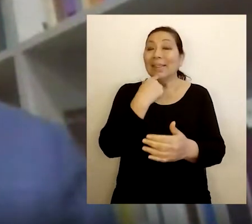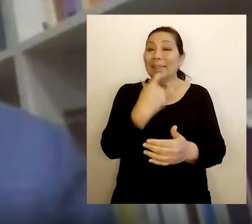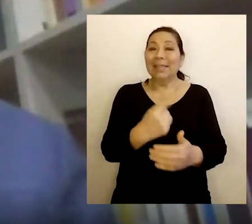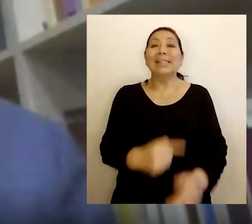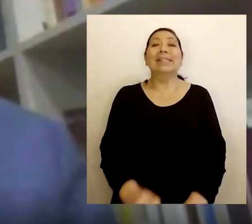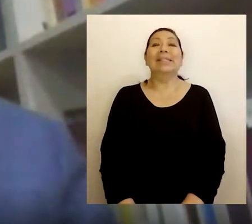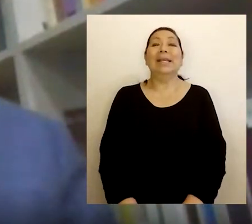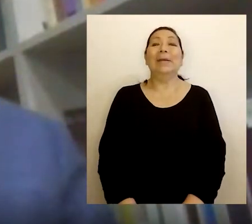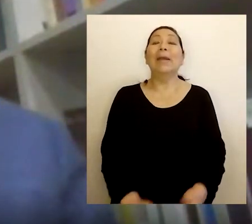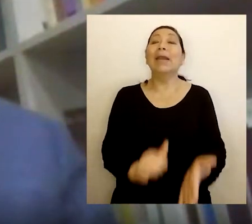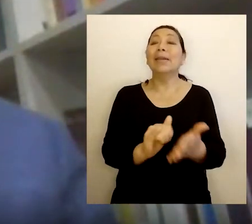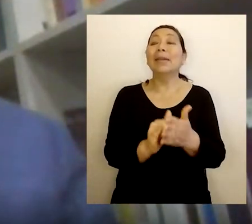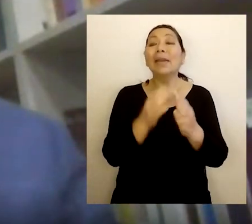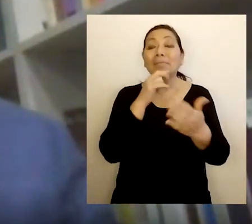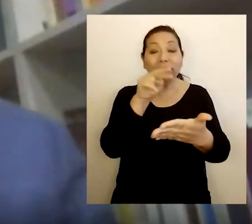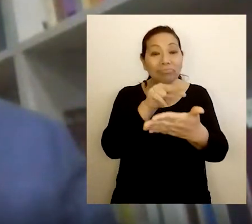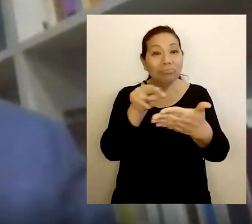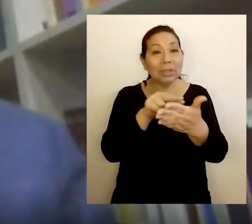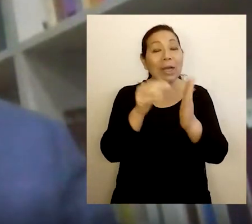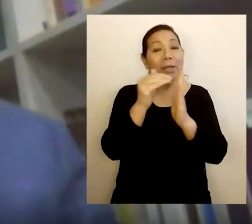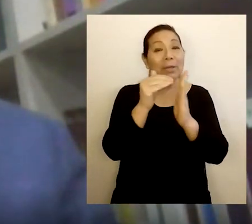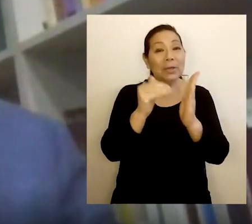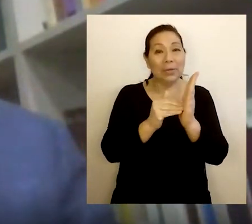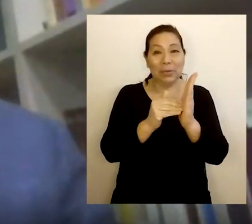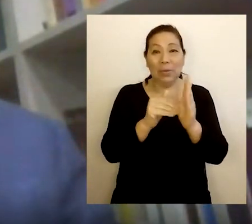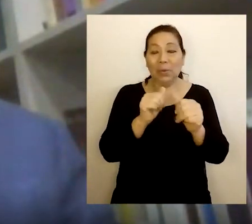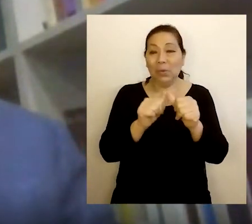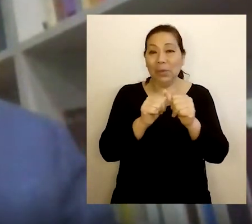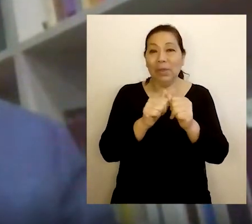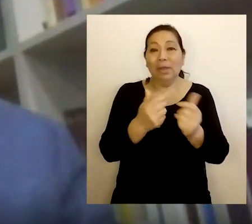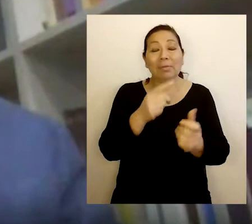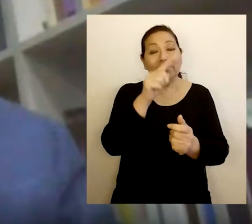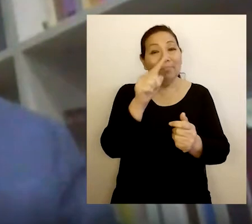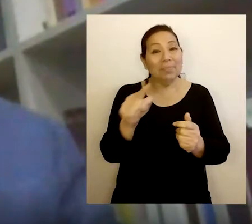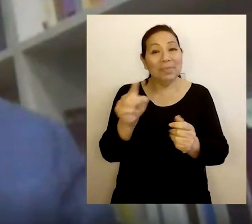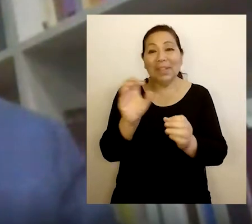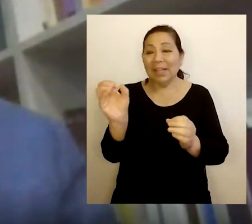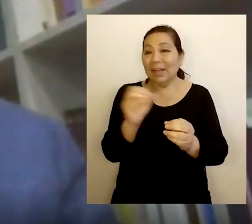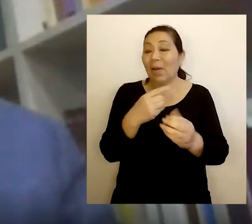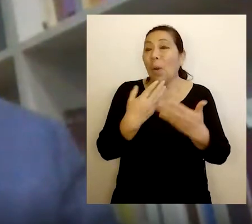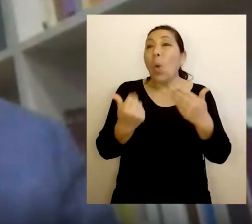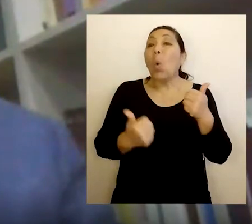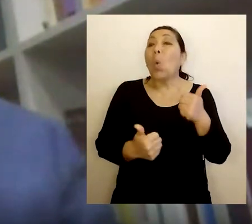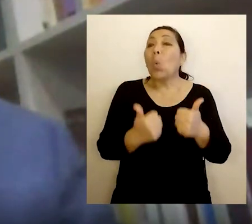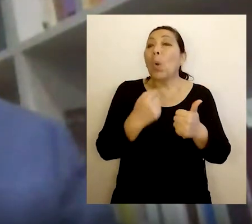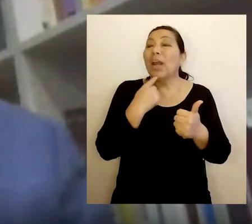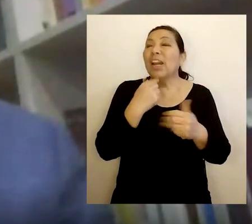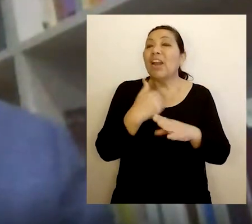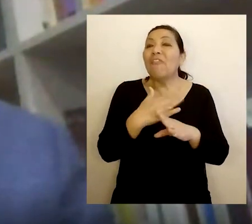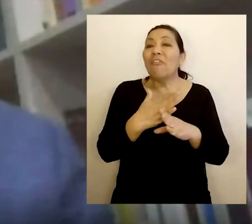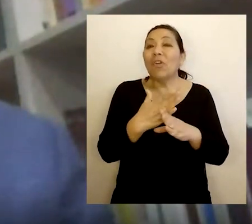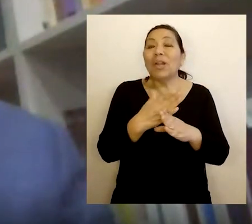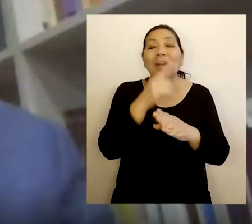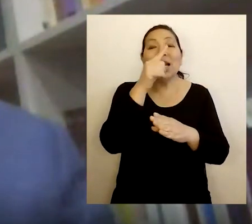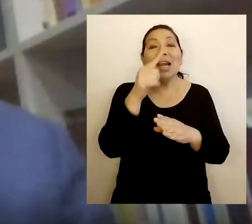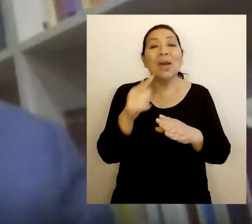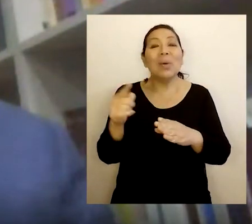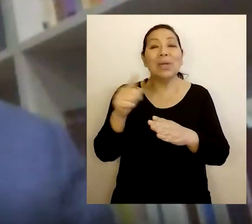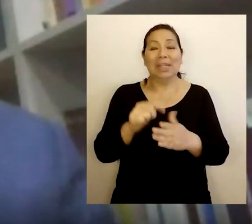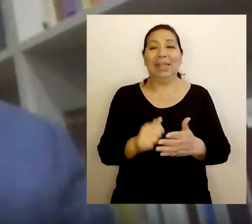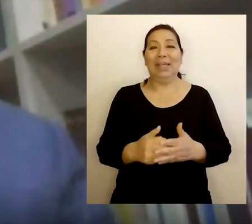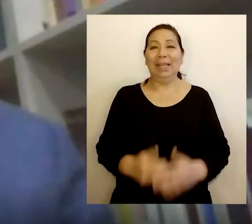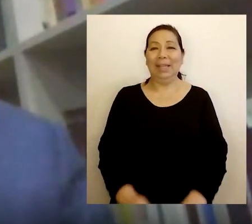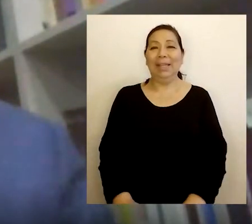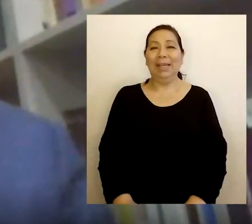referencia textual de artículos en torno a un recurso de nulidad, ni siquiera establece cuál es el motivo de la nulidad